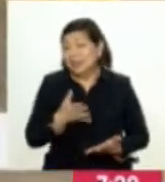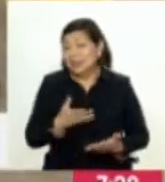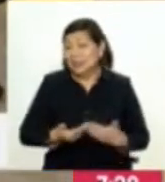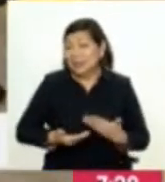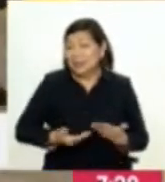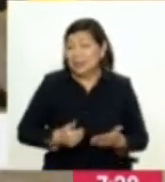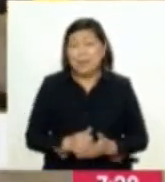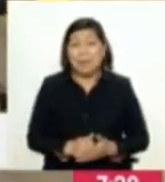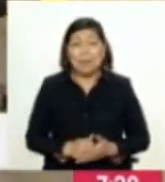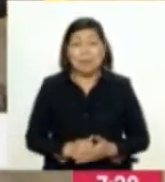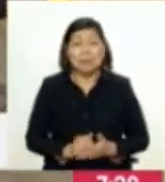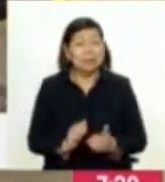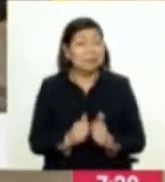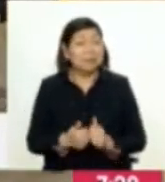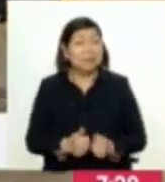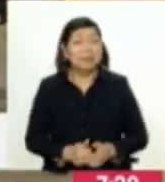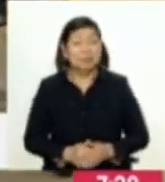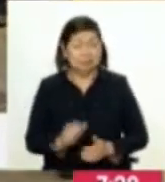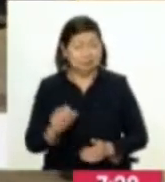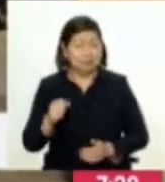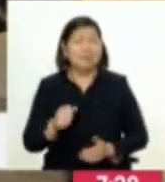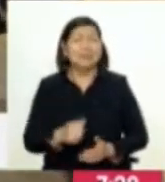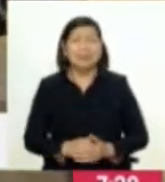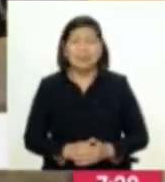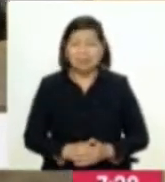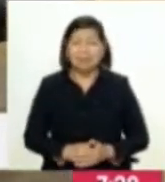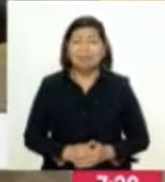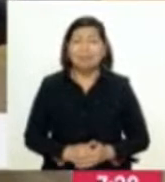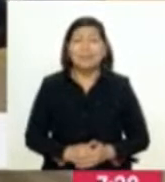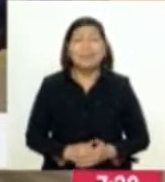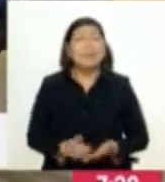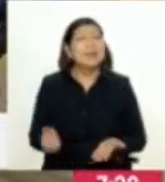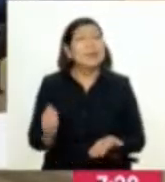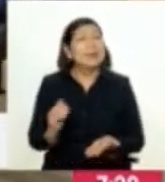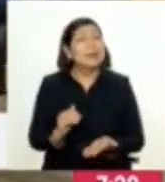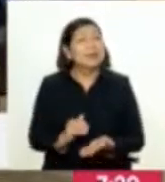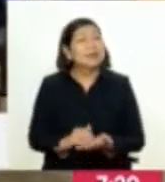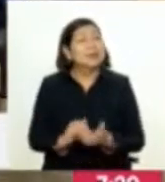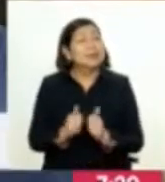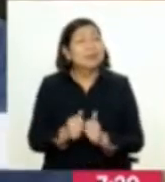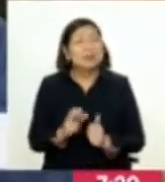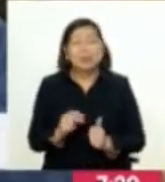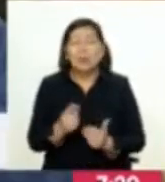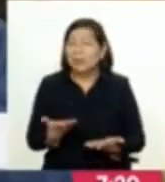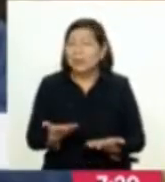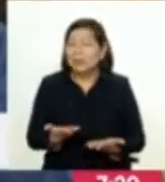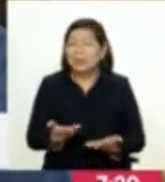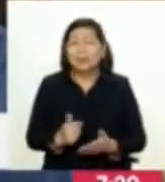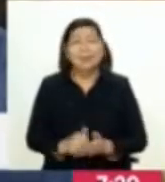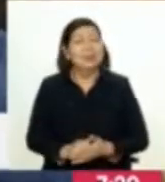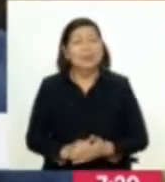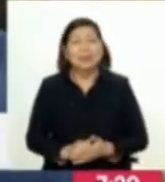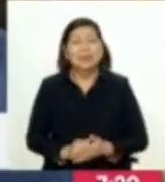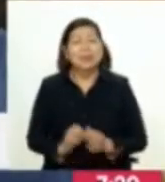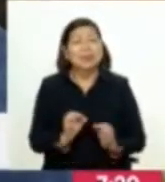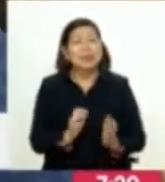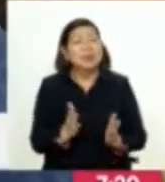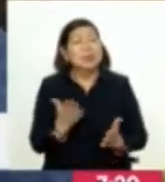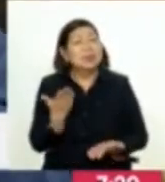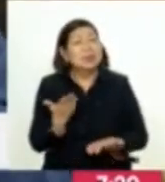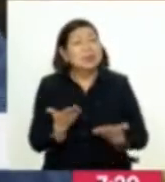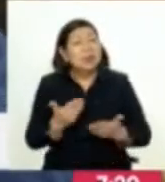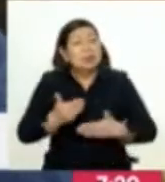tradujo en cambios, ¿no? Por supuesto, o sea, además parte de los cambios no son coyunturales, ¿no?, sino